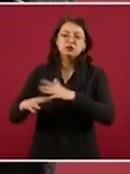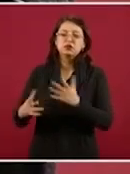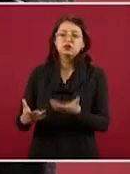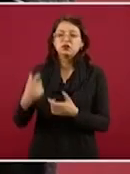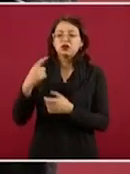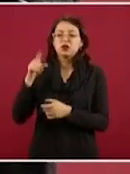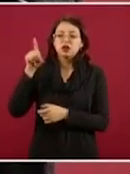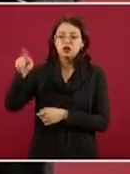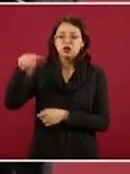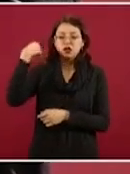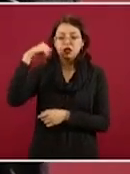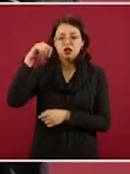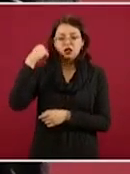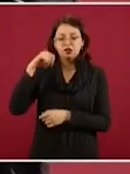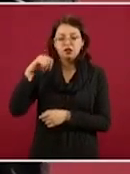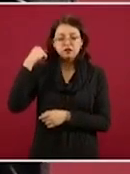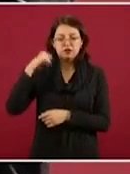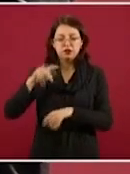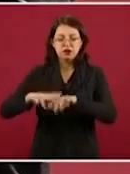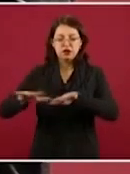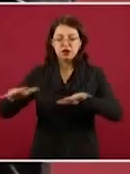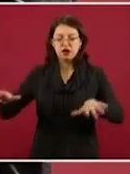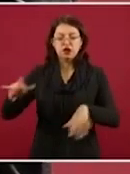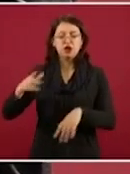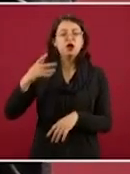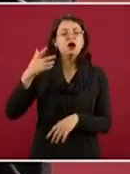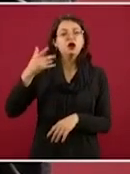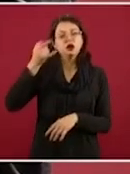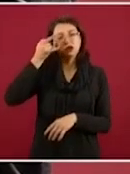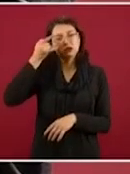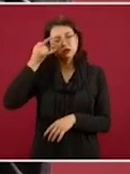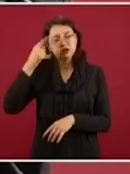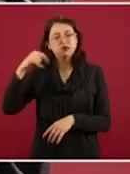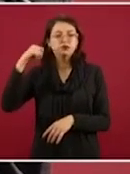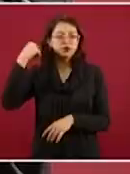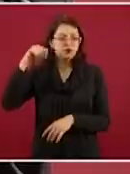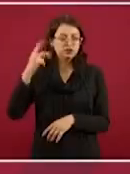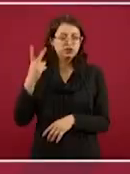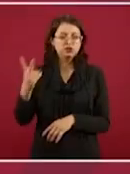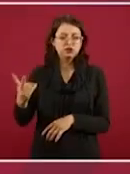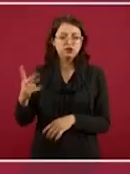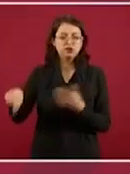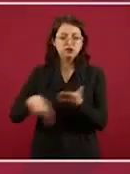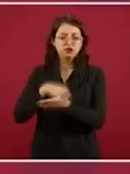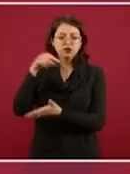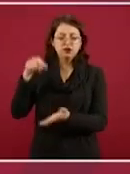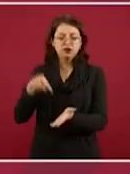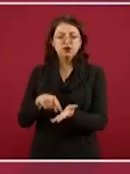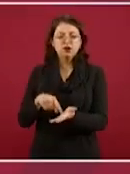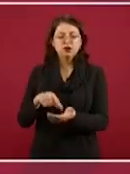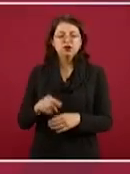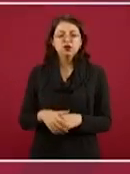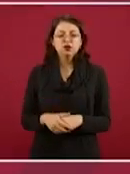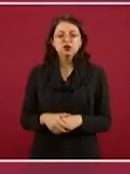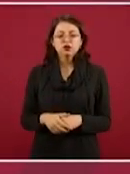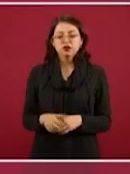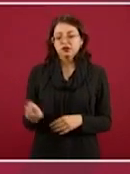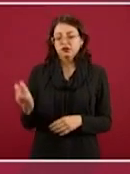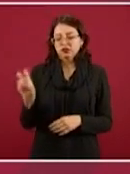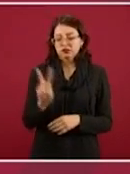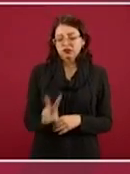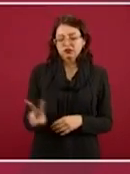litoral de Tabasco y en el litoral de Campeche. Vamos a estar el